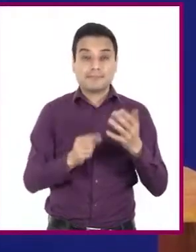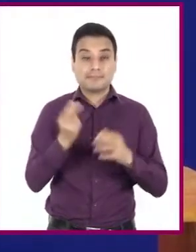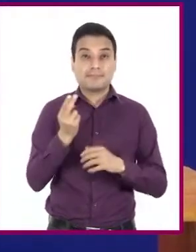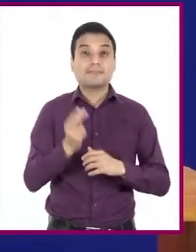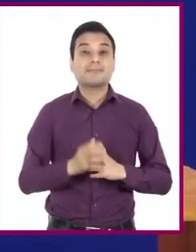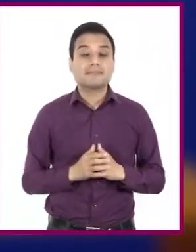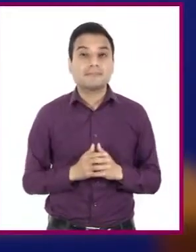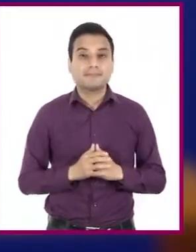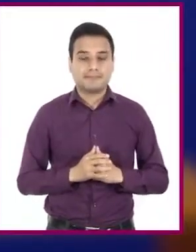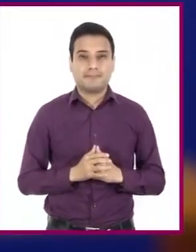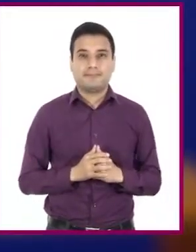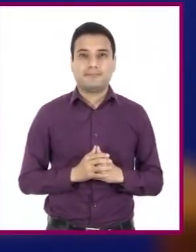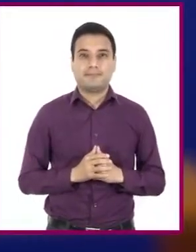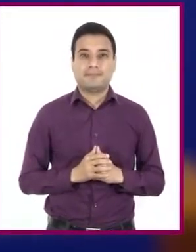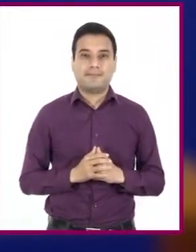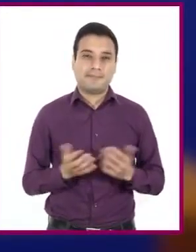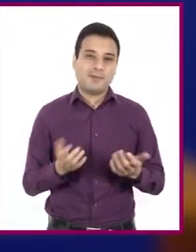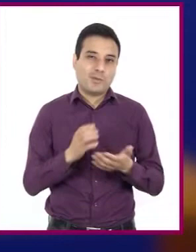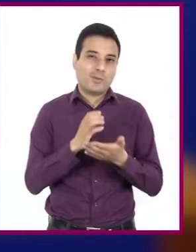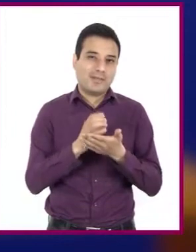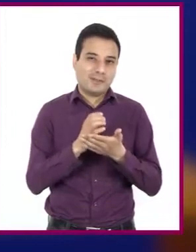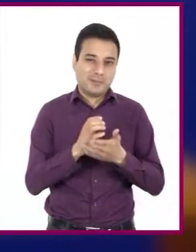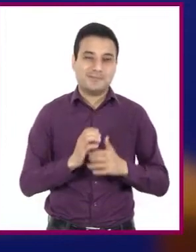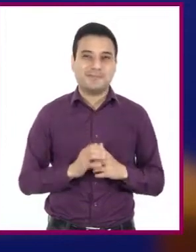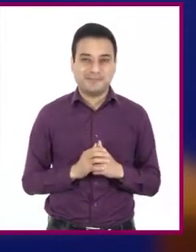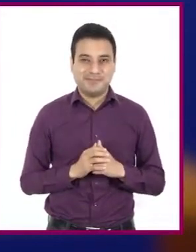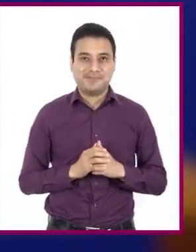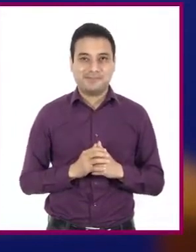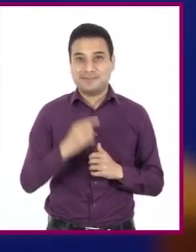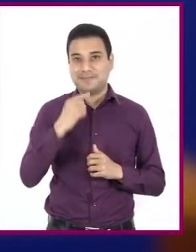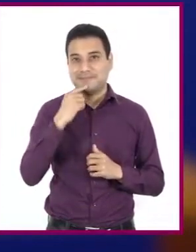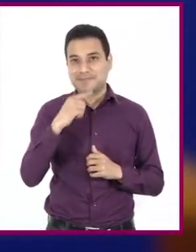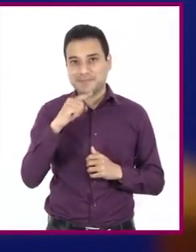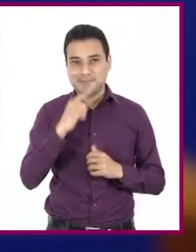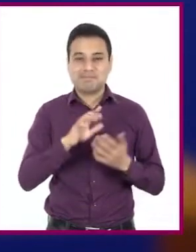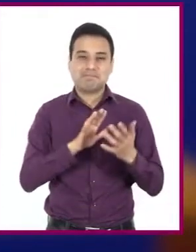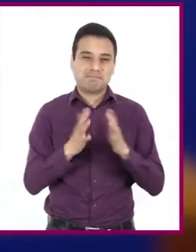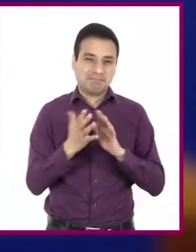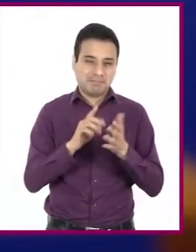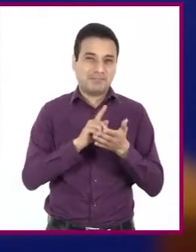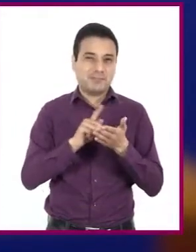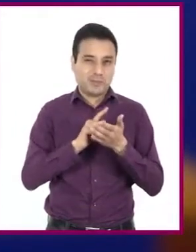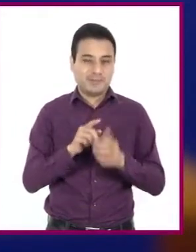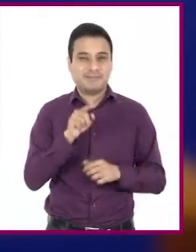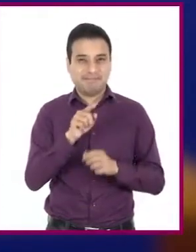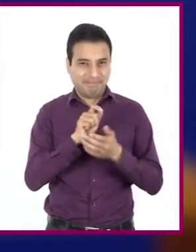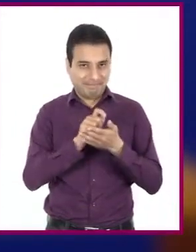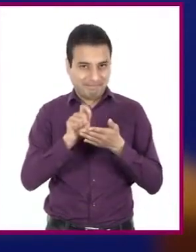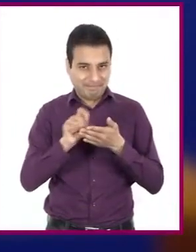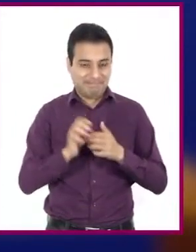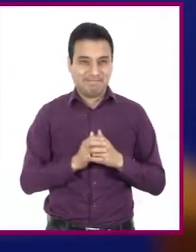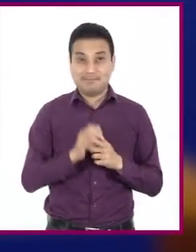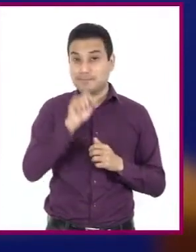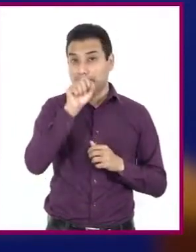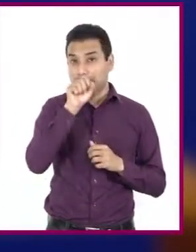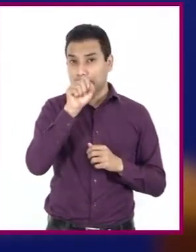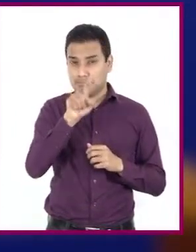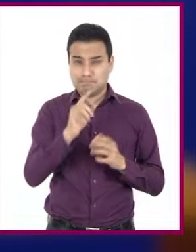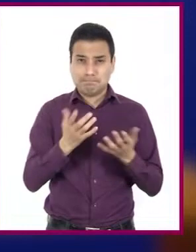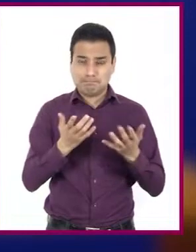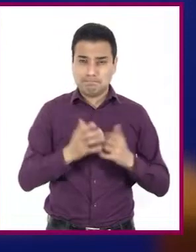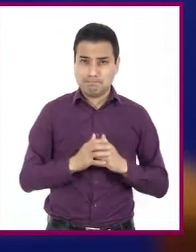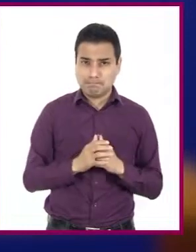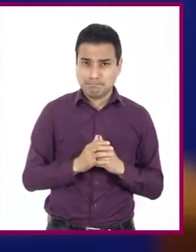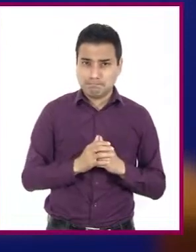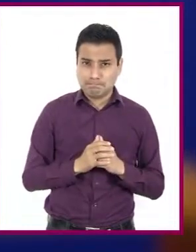esta sesión son su siempre confiable cuaderno, lápiz o bolígrafo para que puedan tomar notas. También podría ayudarles tener a la